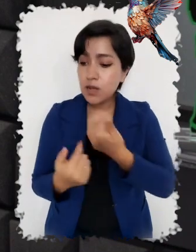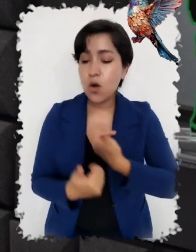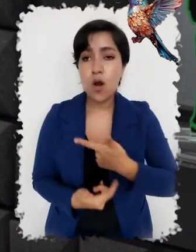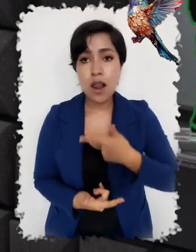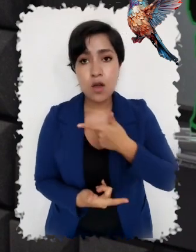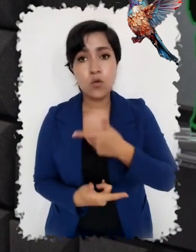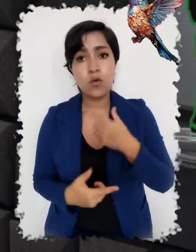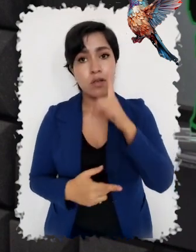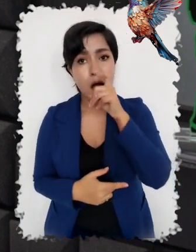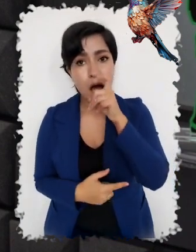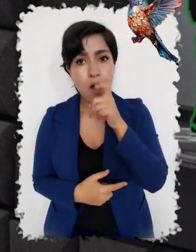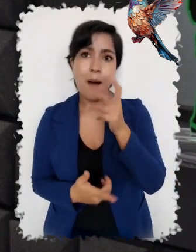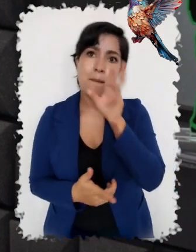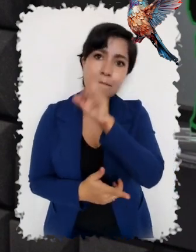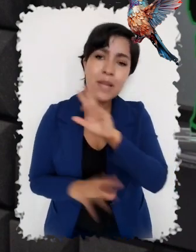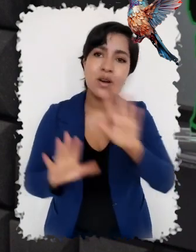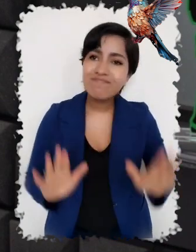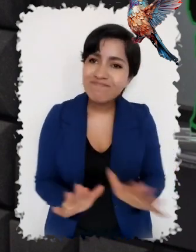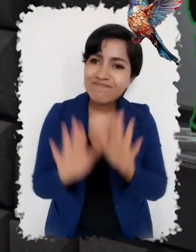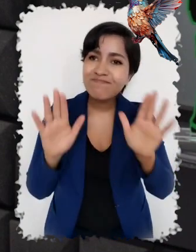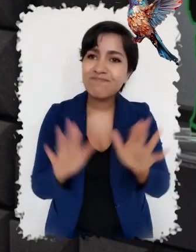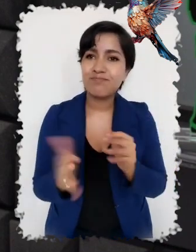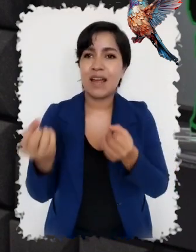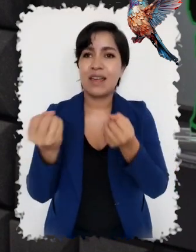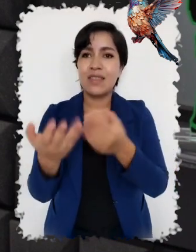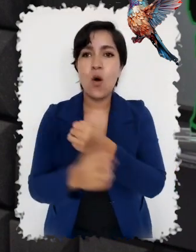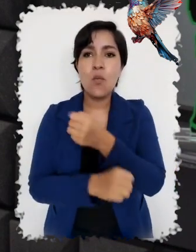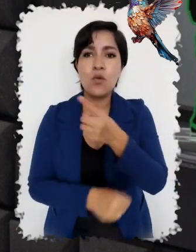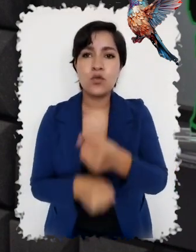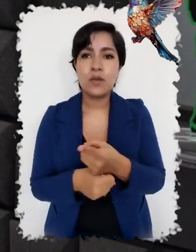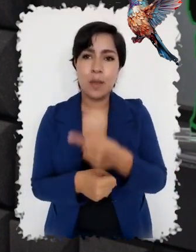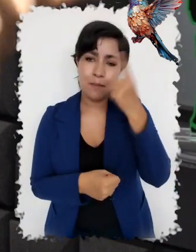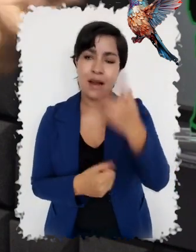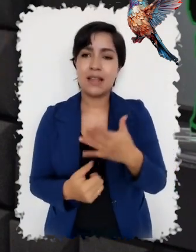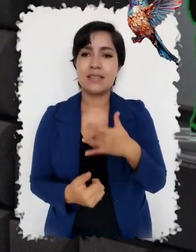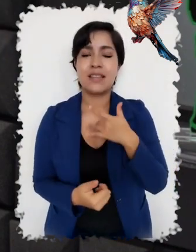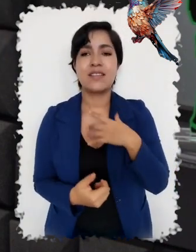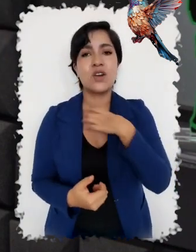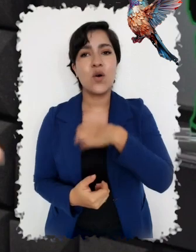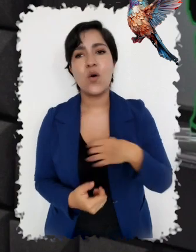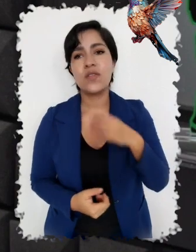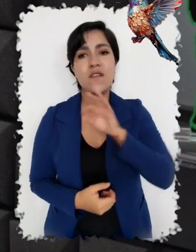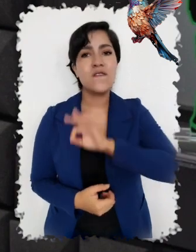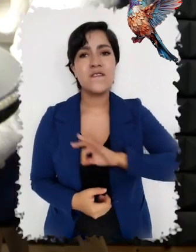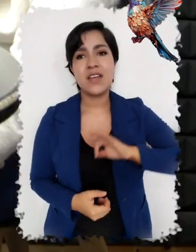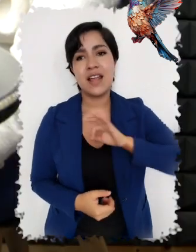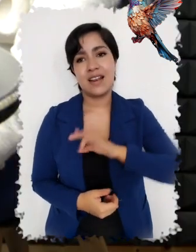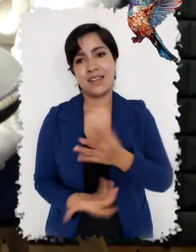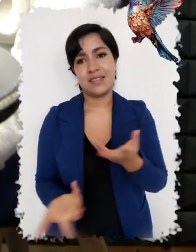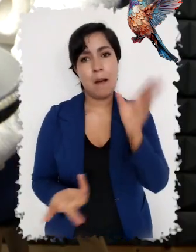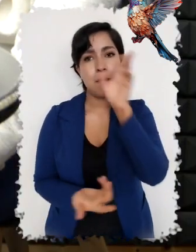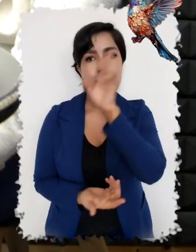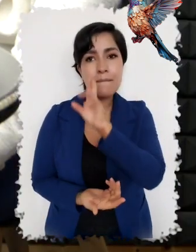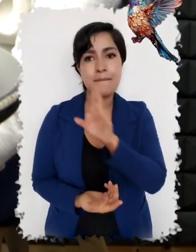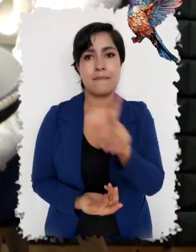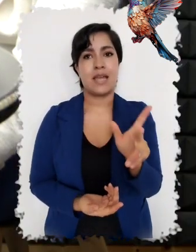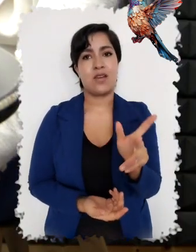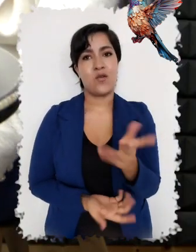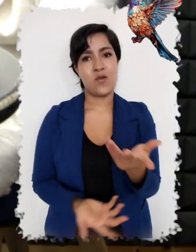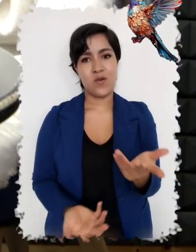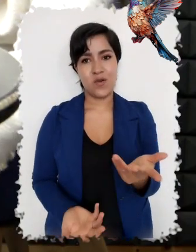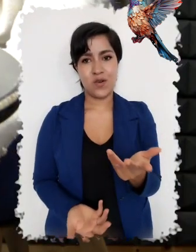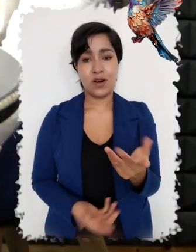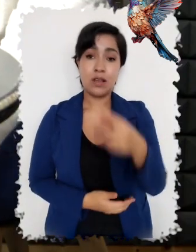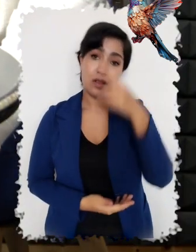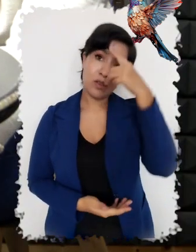agua por qué no potenciar por qué no darle un espacio para que esté contento para que esté feliz por qué no hacerlo entonces sí